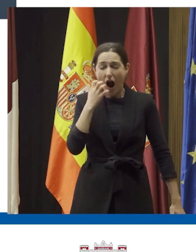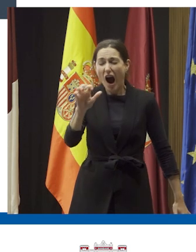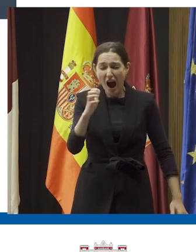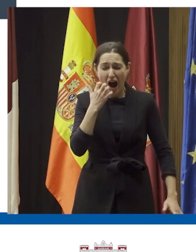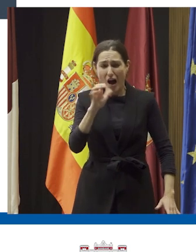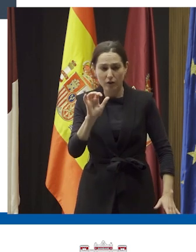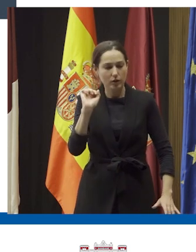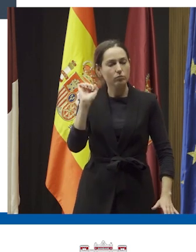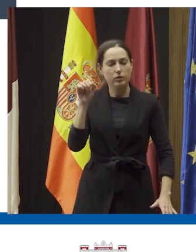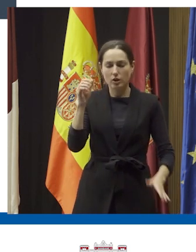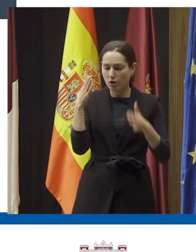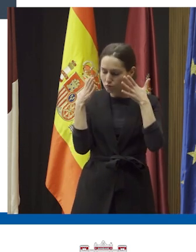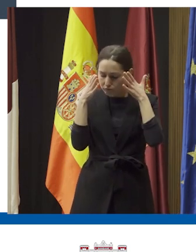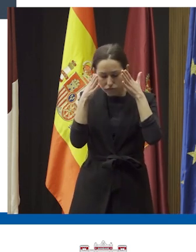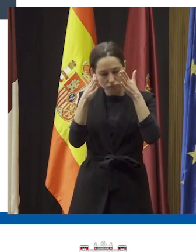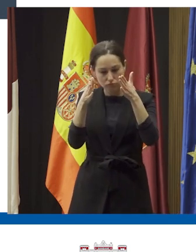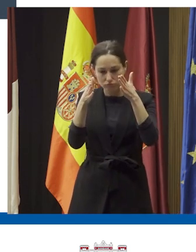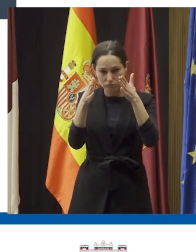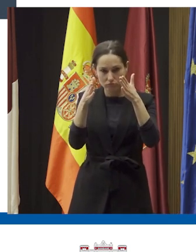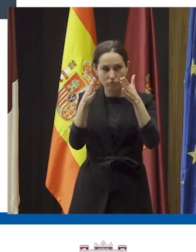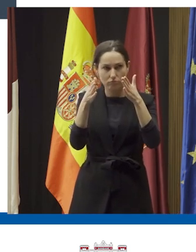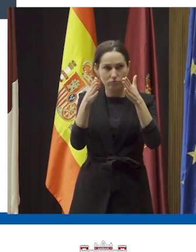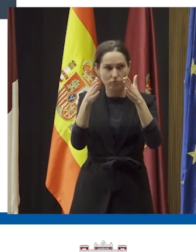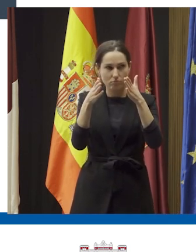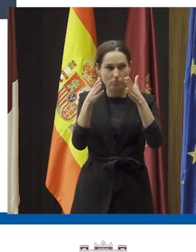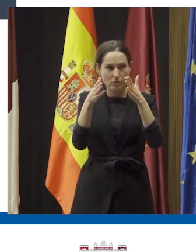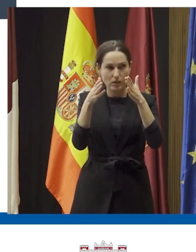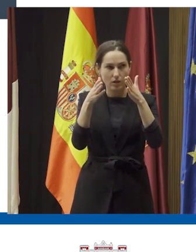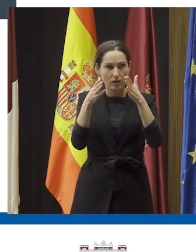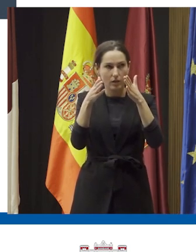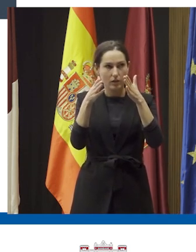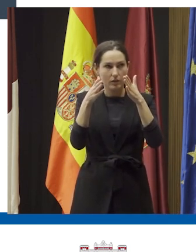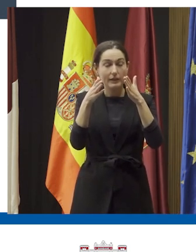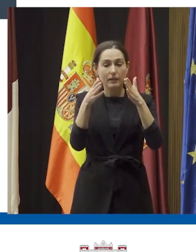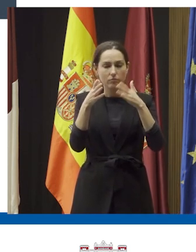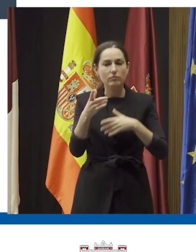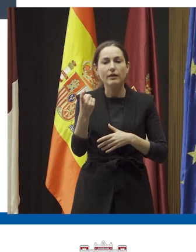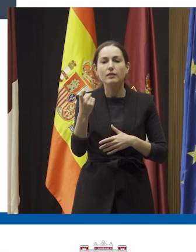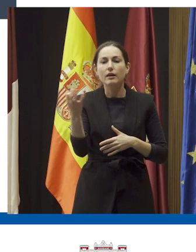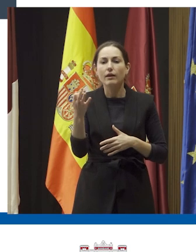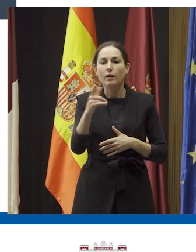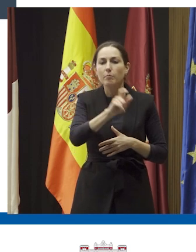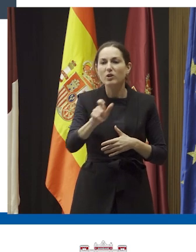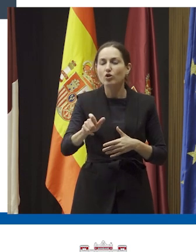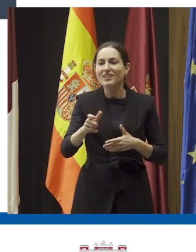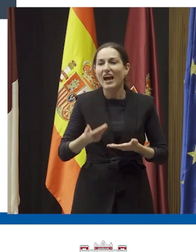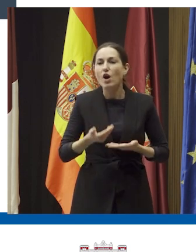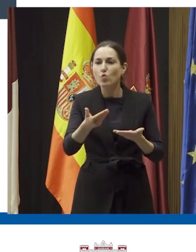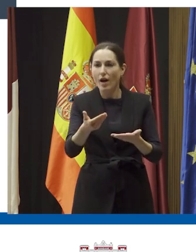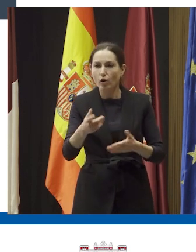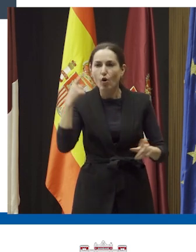sordos, a los gritos, y disponer de no menos de 3 o 4 fornidos ayudantes para poder